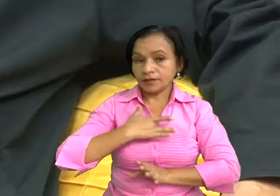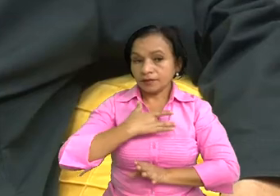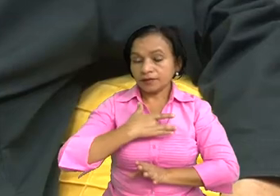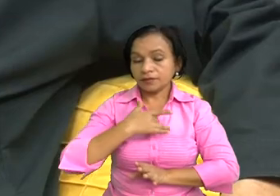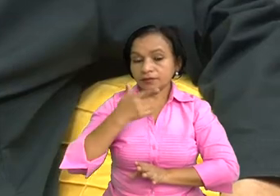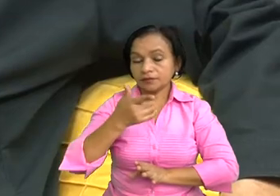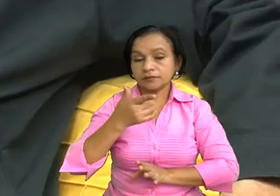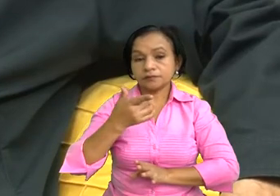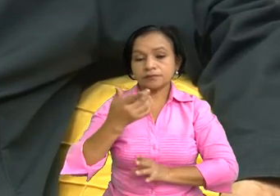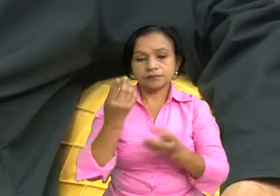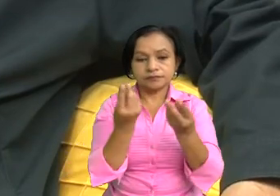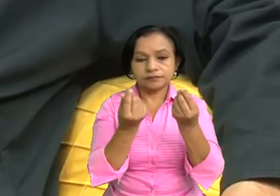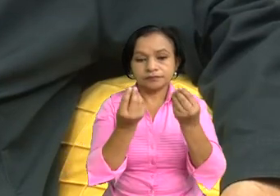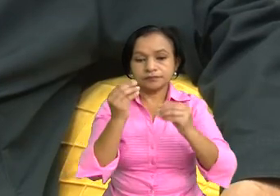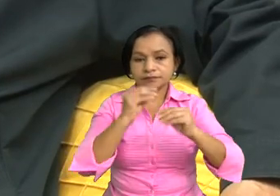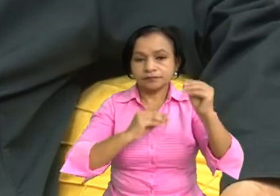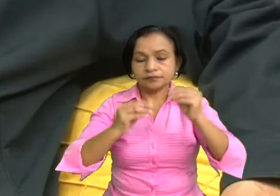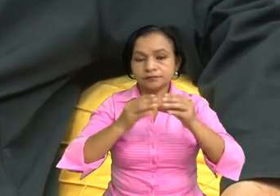el crecimiento económico,